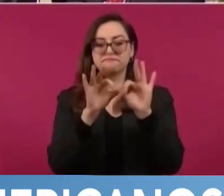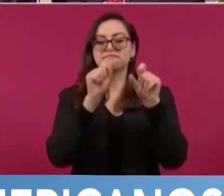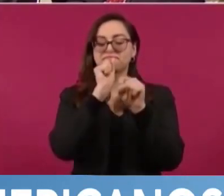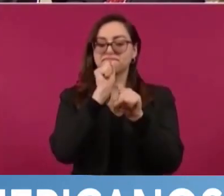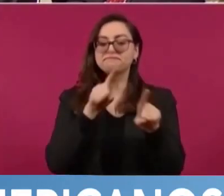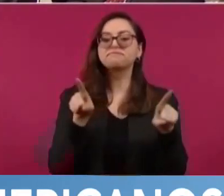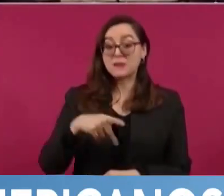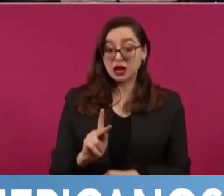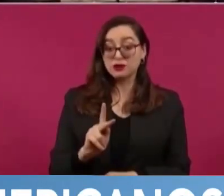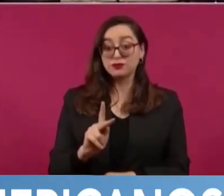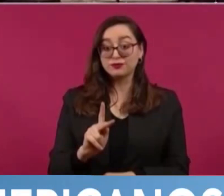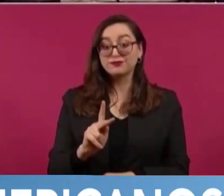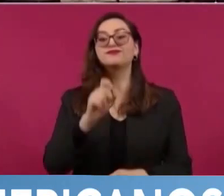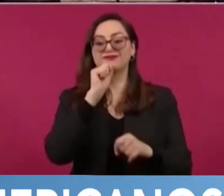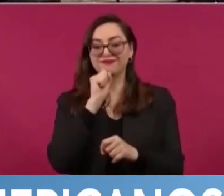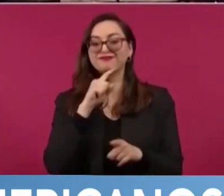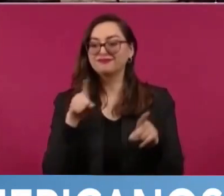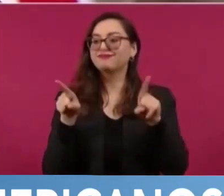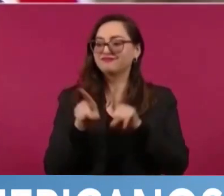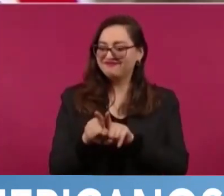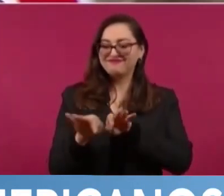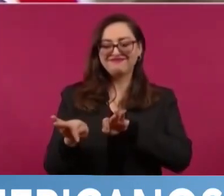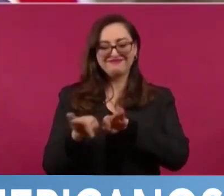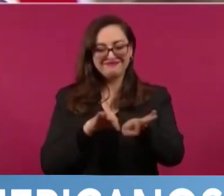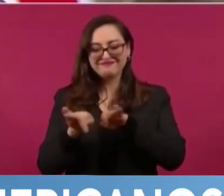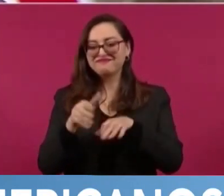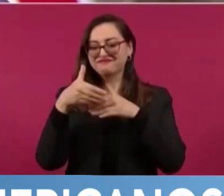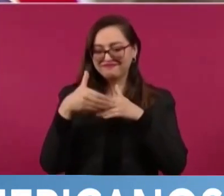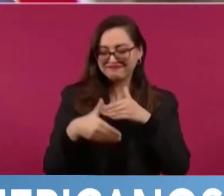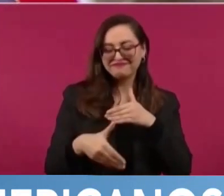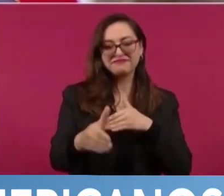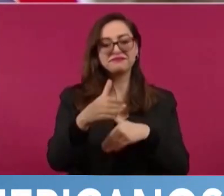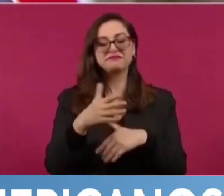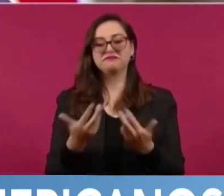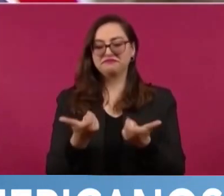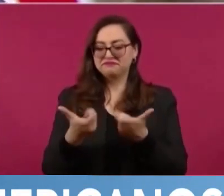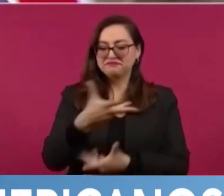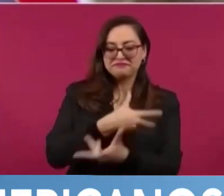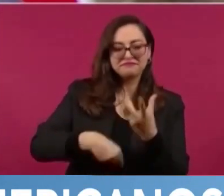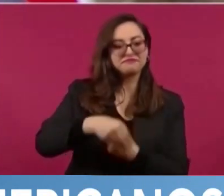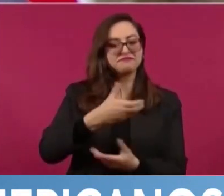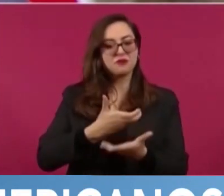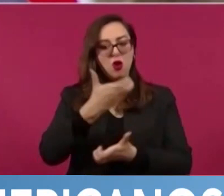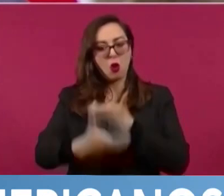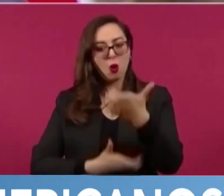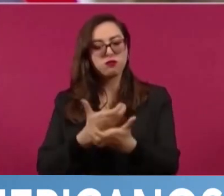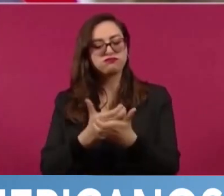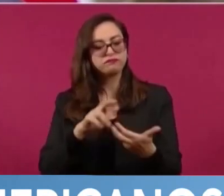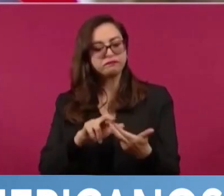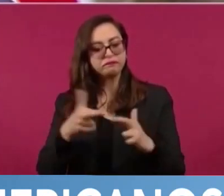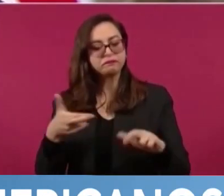reunión se compartieron a través de un comunicado donde México, Estados Unidos y